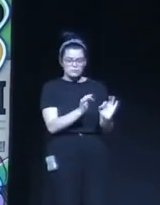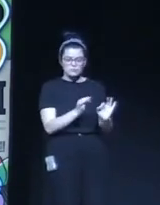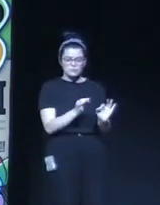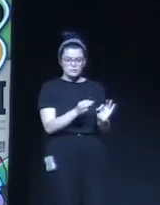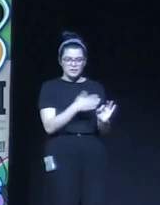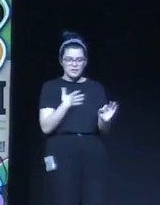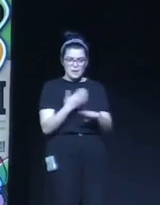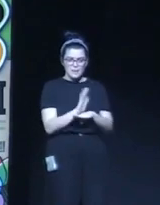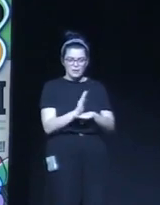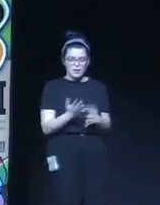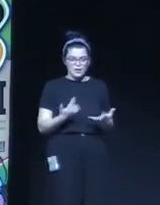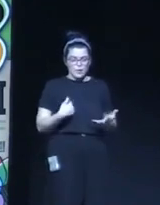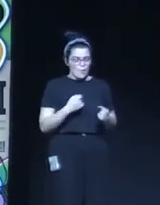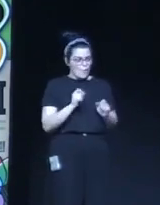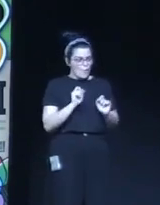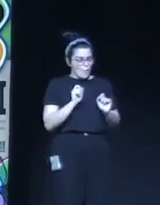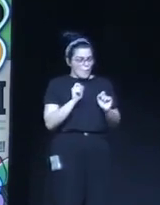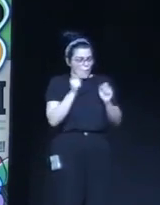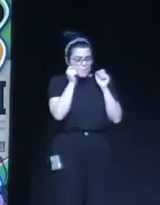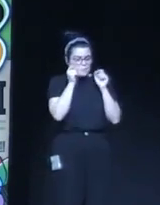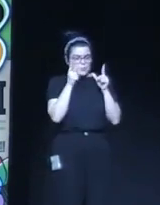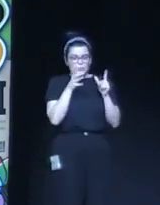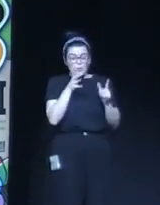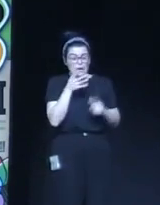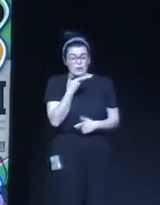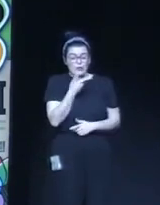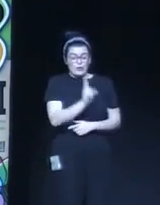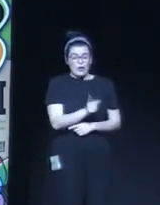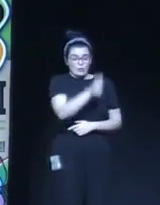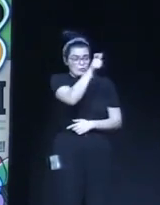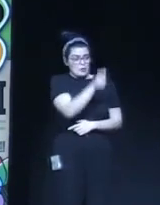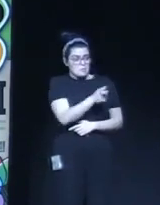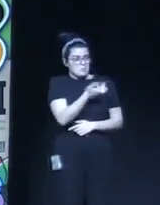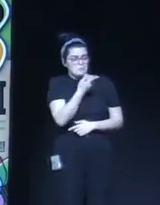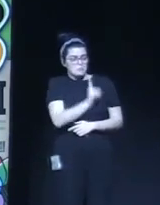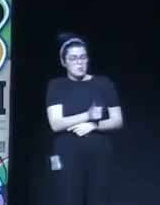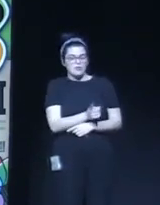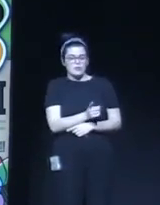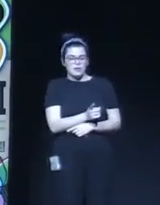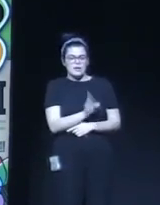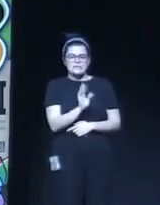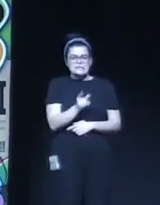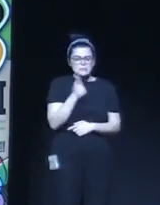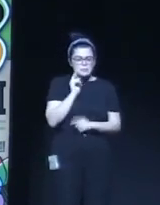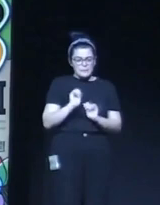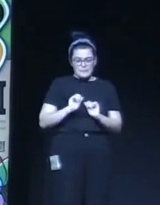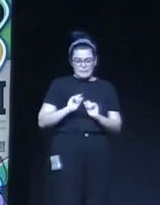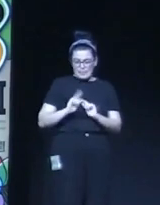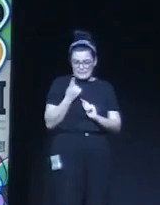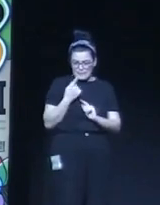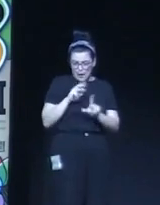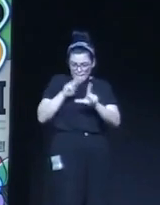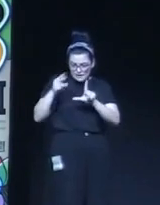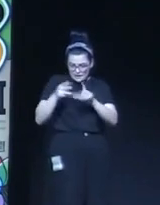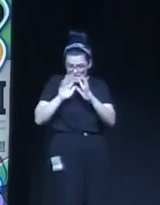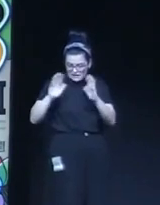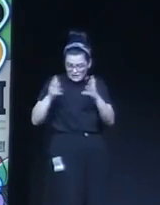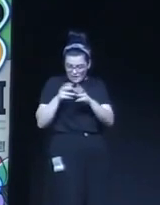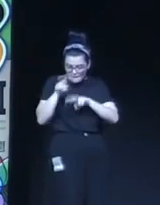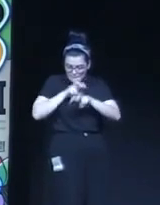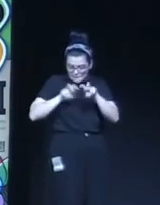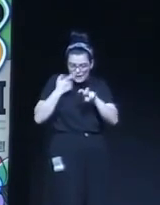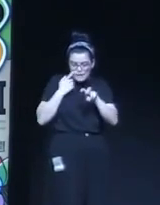me quedé un poco alucinada. Tampoco la conocía, sí que empecé, como todo el mundo, a mirar en internet quién era, y vi que